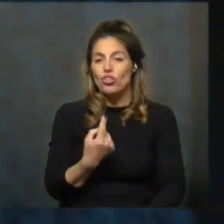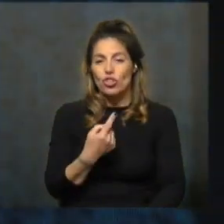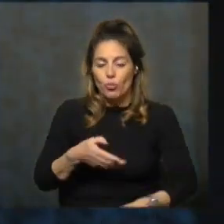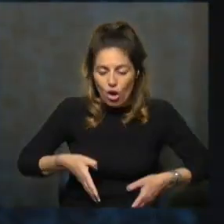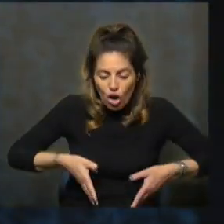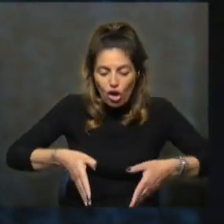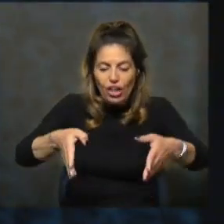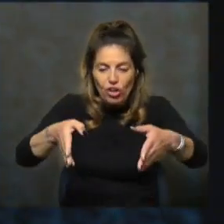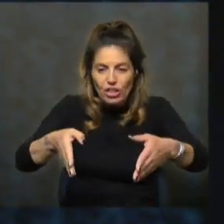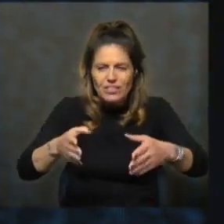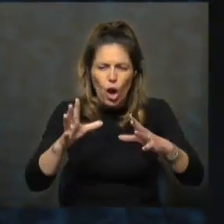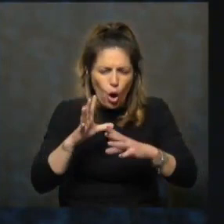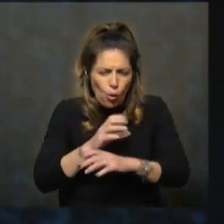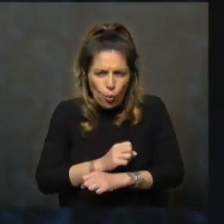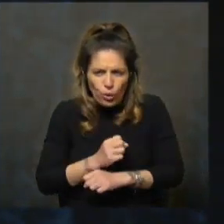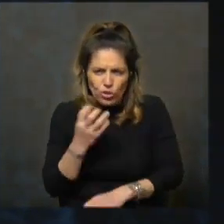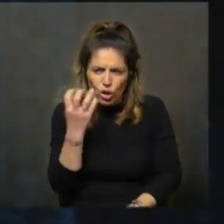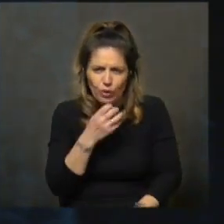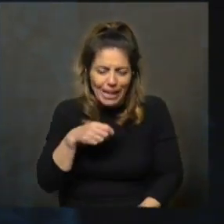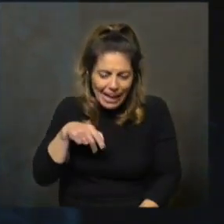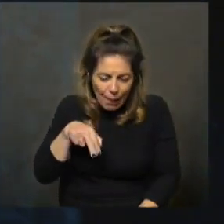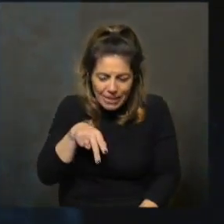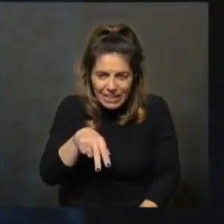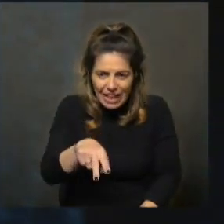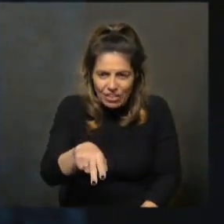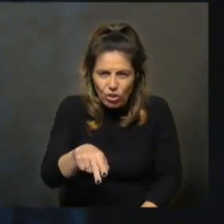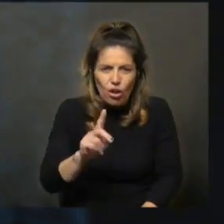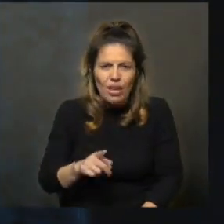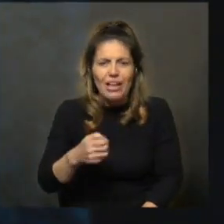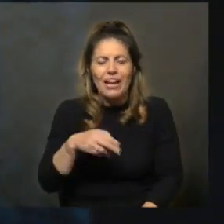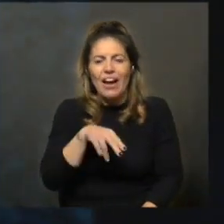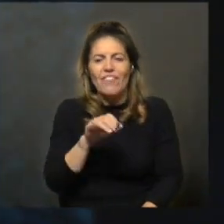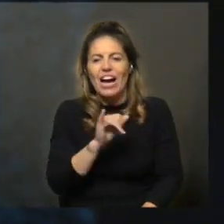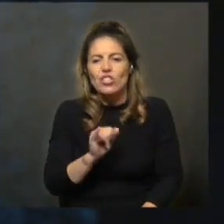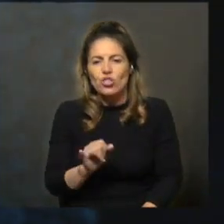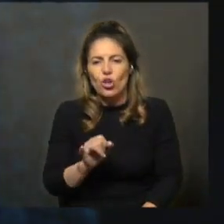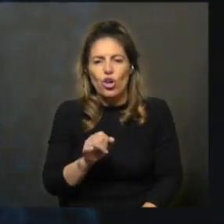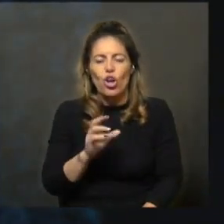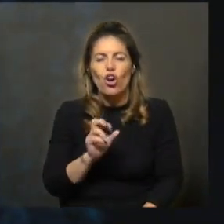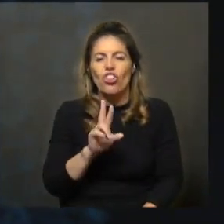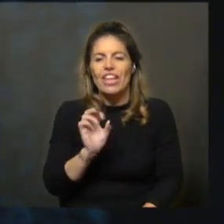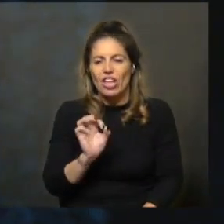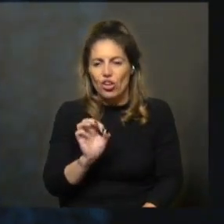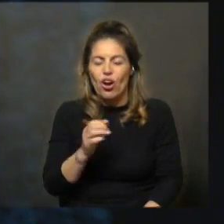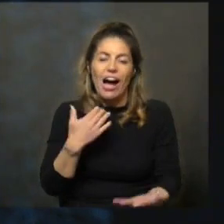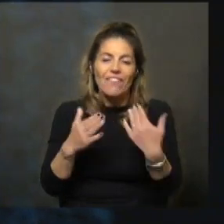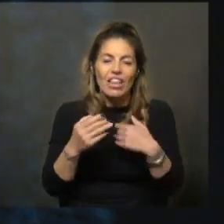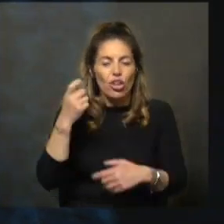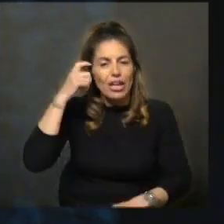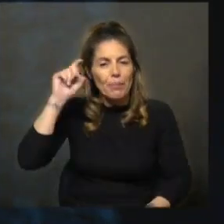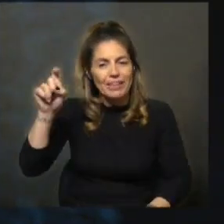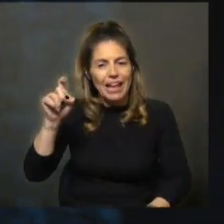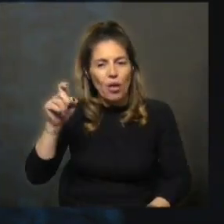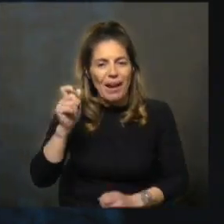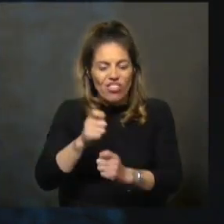oscuros espantosos caminando a gabazo y a Cordero hablando de lo que habían inventado para